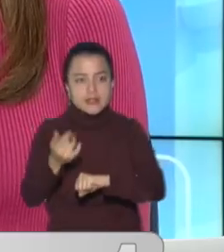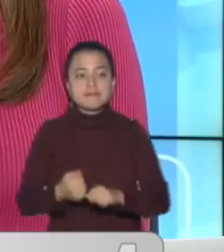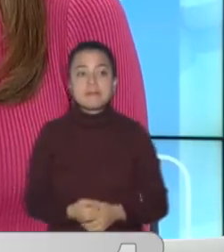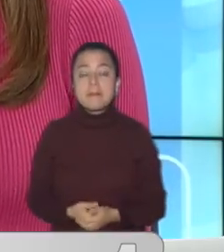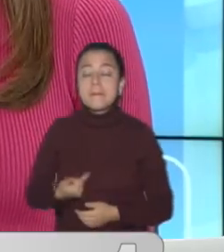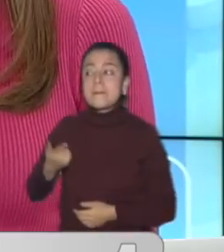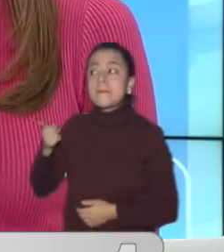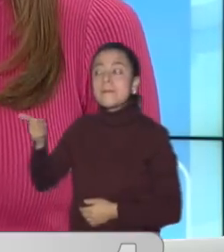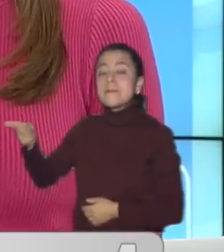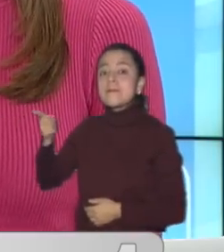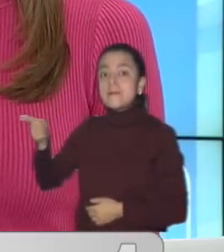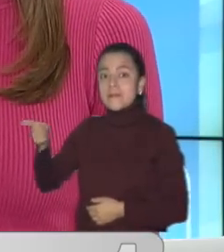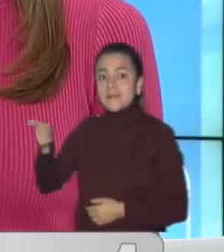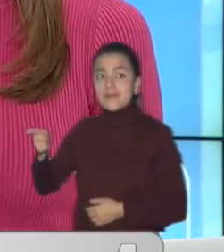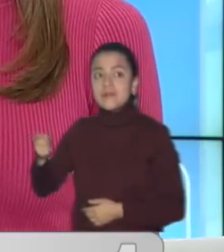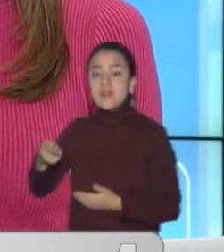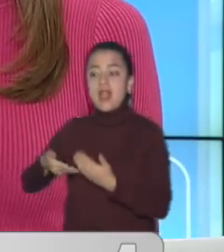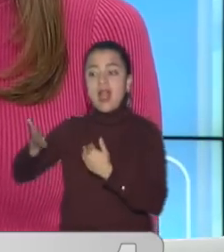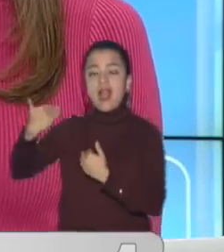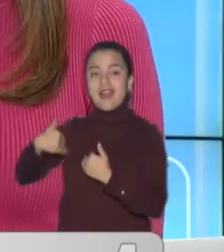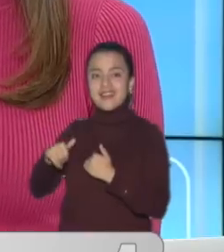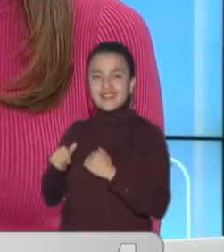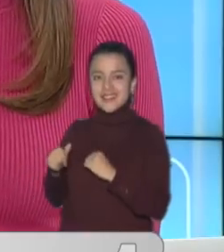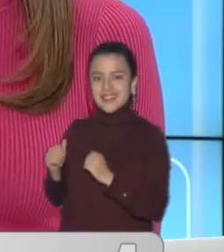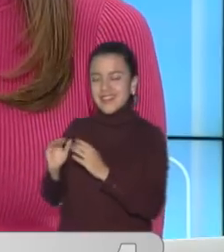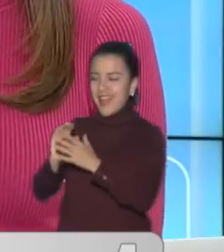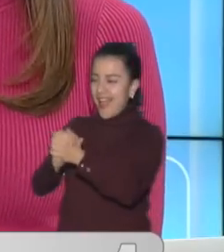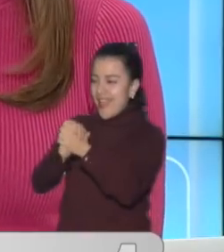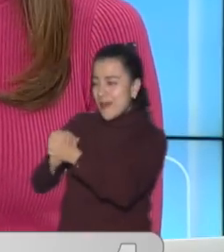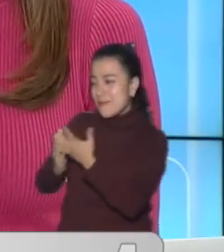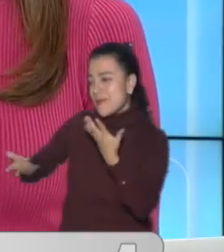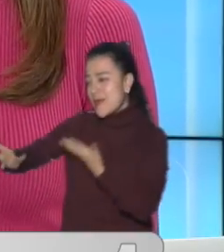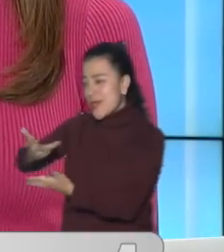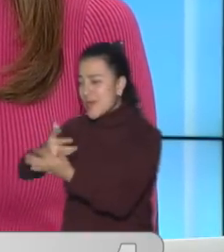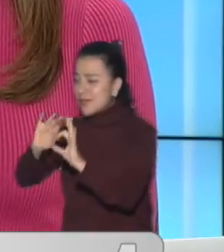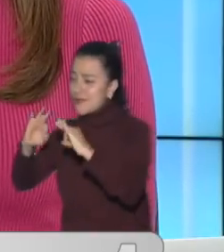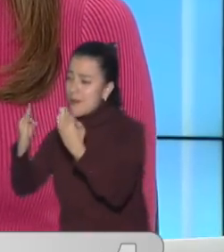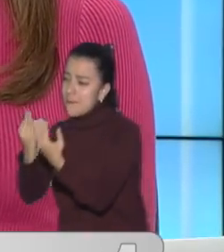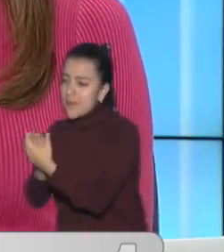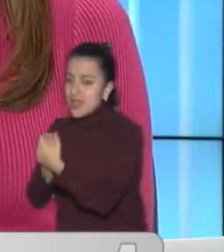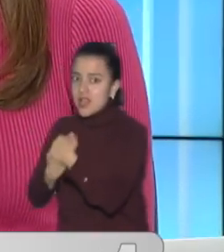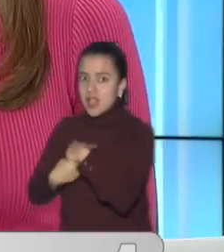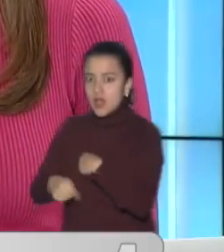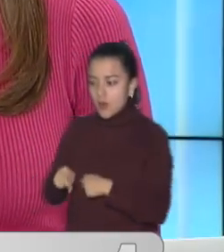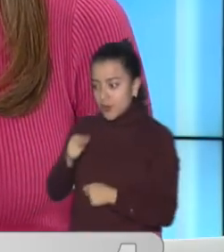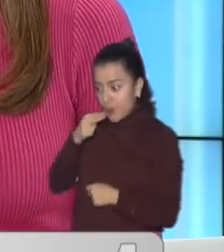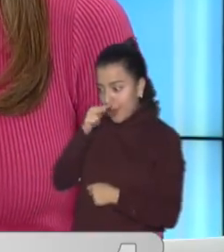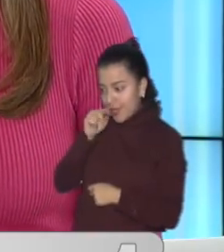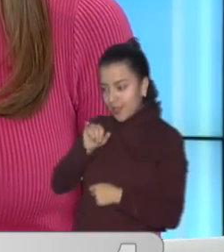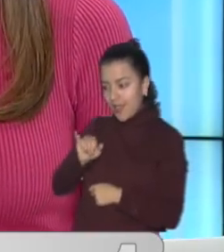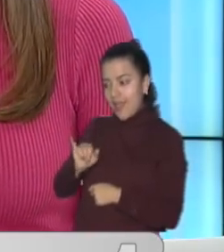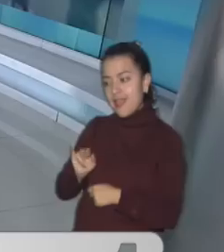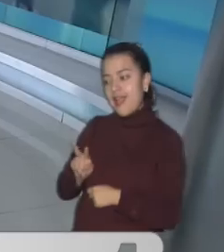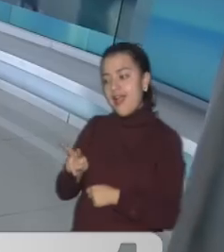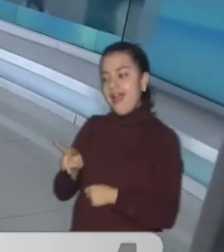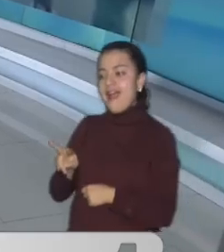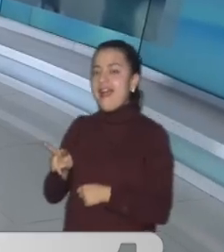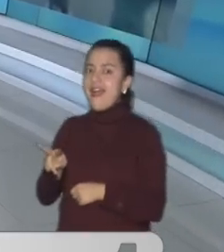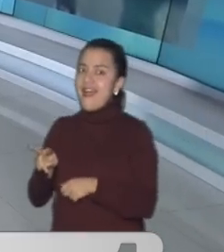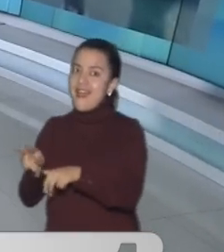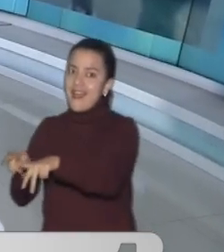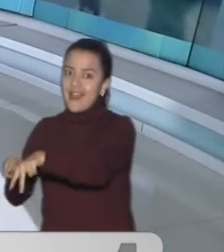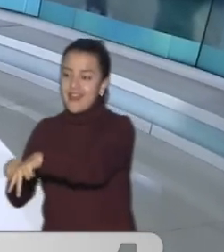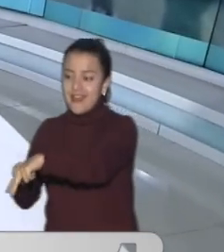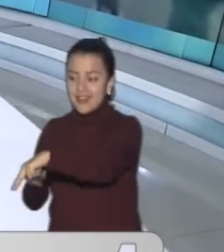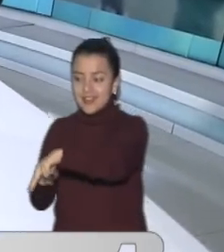las autoridades, el hombre se había ganado la confianza de la familia y de una cuidadora para poder acceder a la niña. Sebastián Bedoya, muy buenos